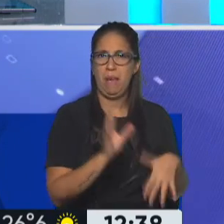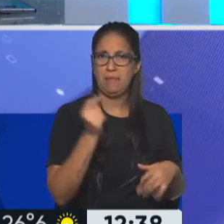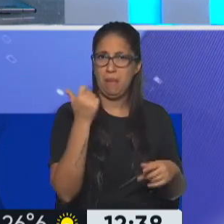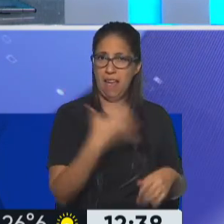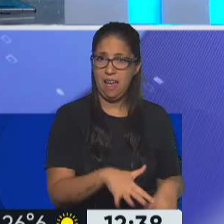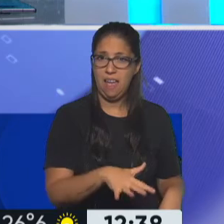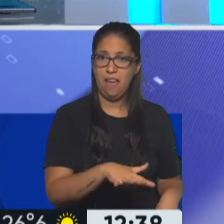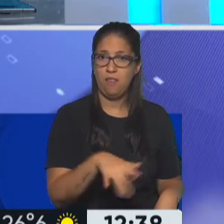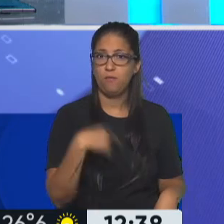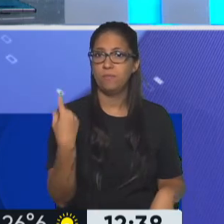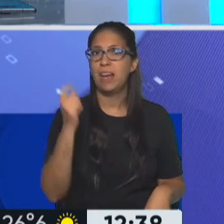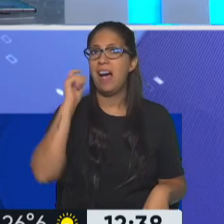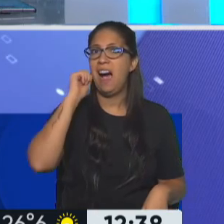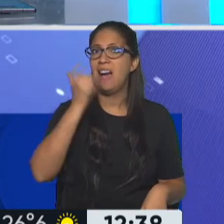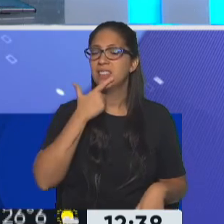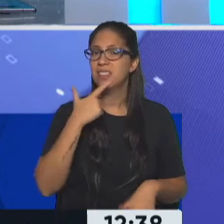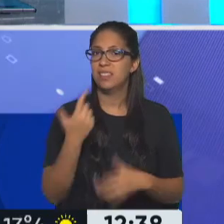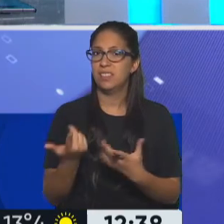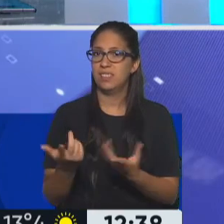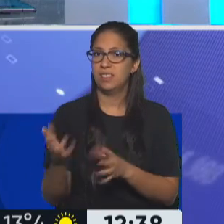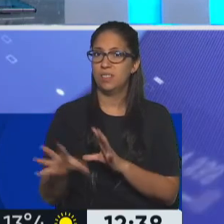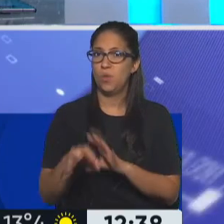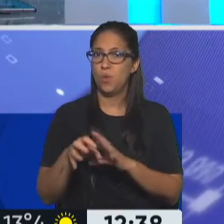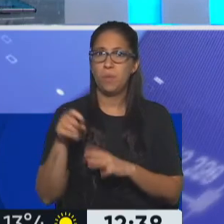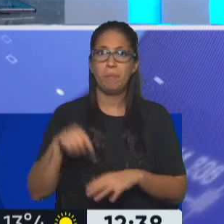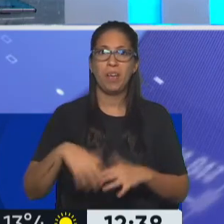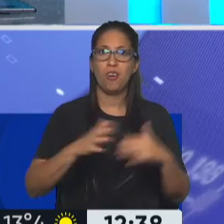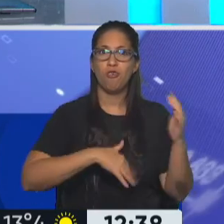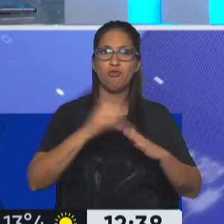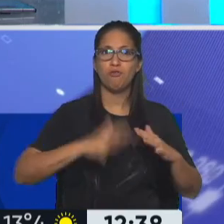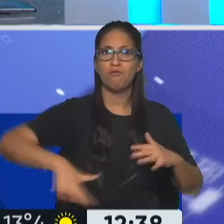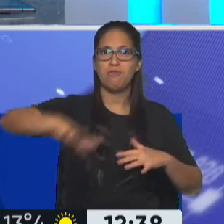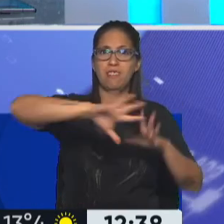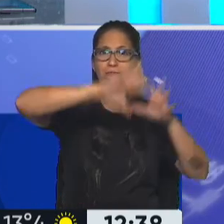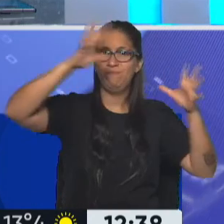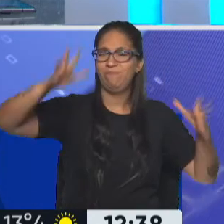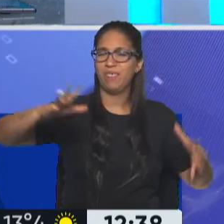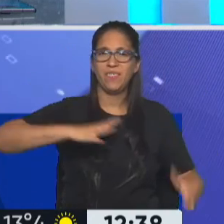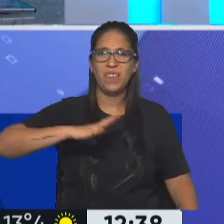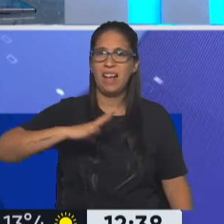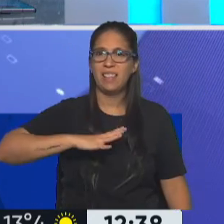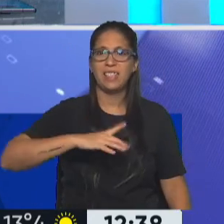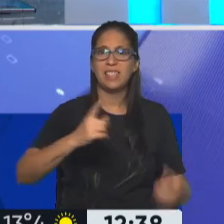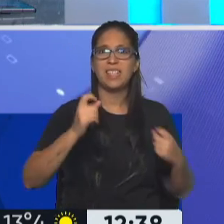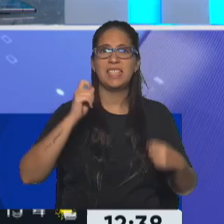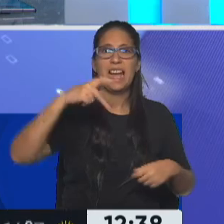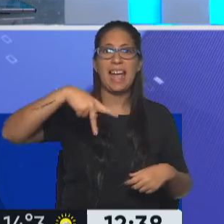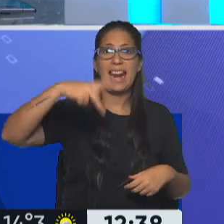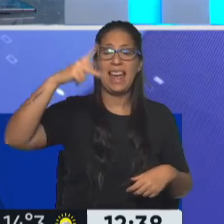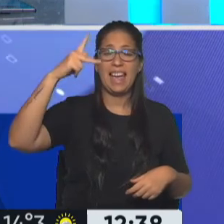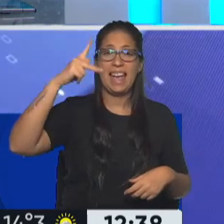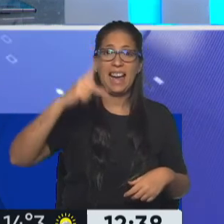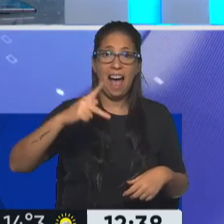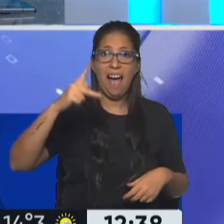caro, consumimos gas. Pero hoy no llegamos con la infraestructura que tenemos. Se tiene que terminar el gasoducto de NECAT, se tiene que